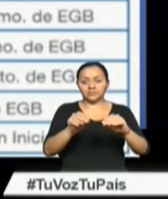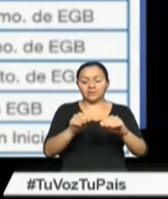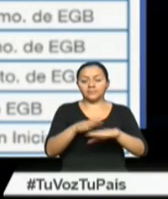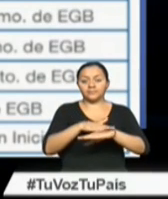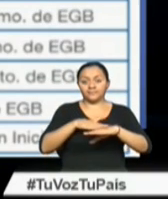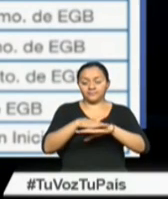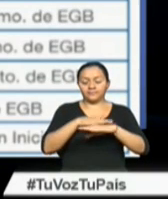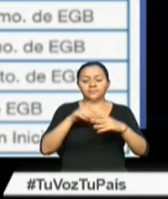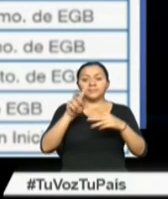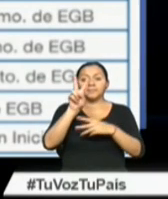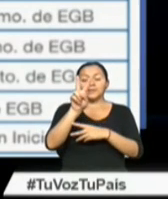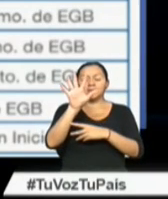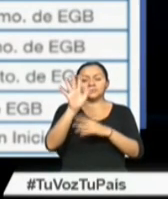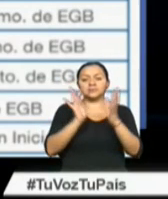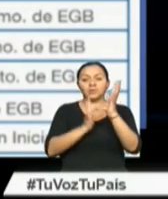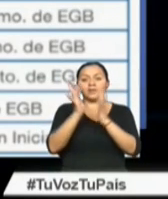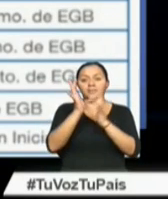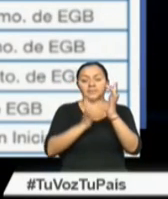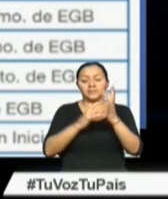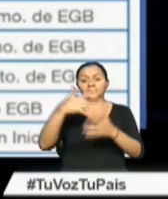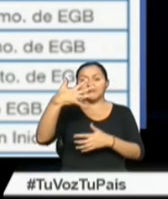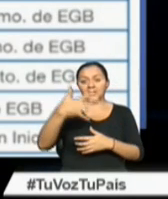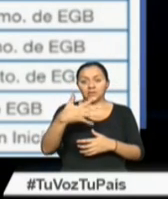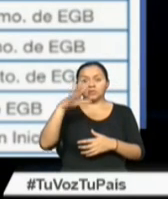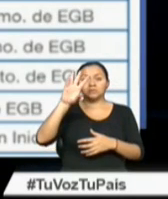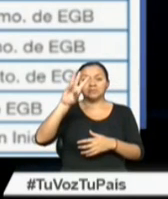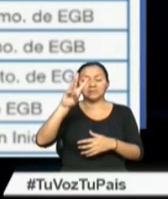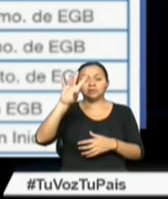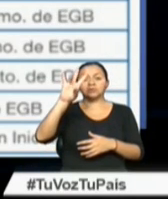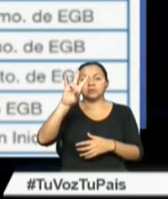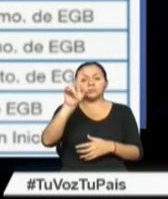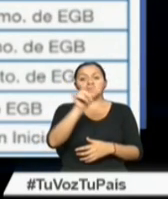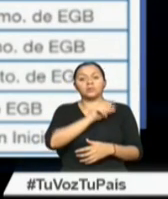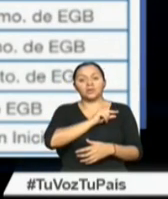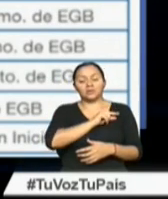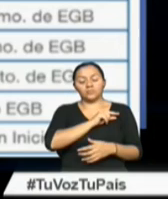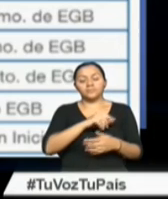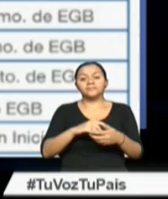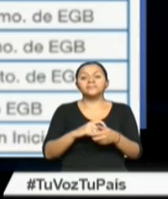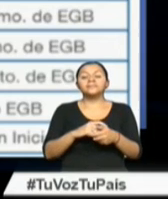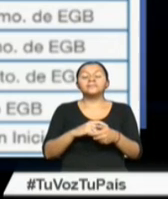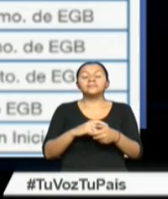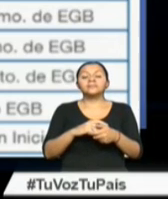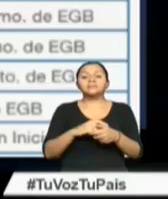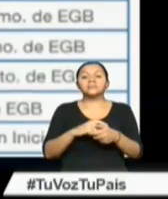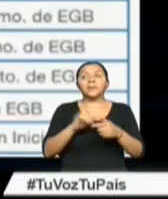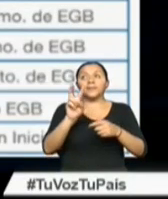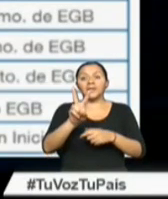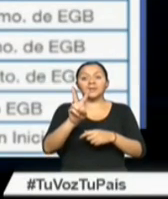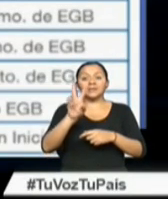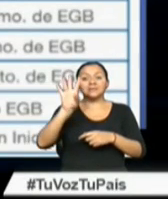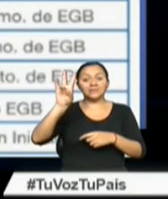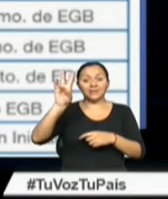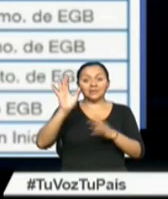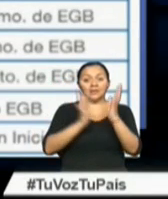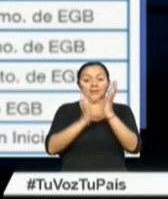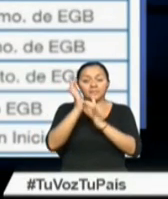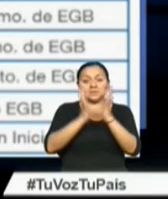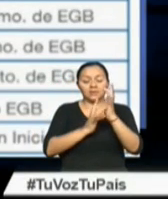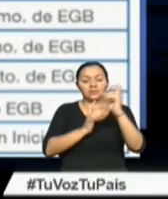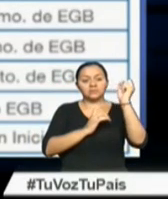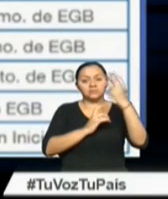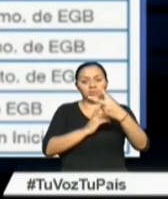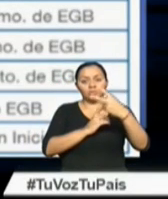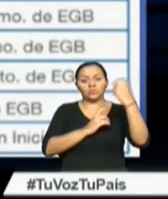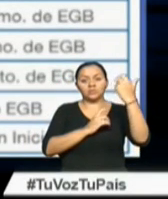básica. 25 de abril, quinto, sexto y séptimo de educación general básica. 27 de abril, segundo, tercero